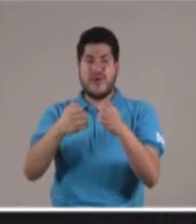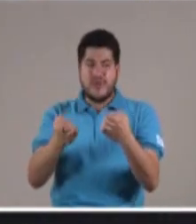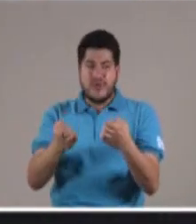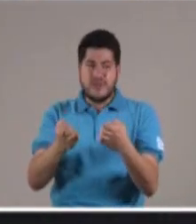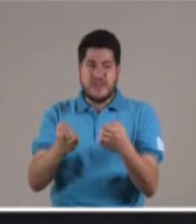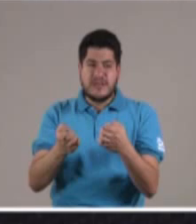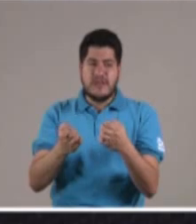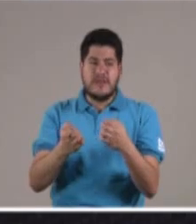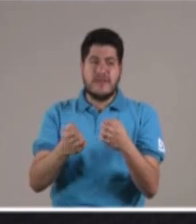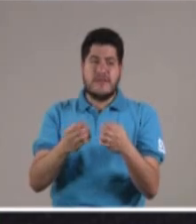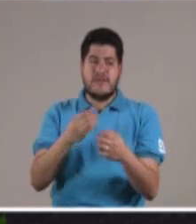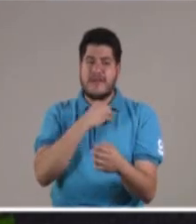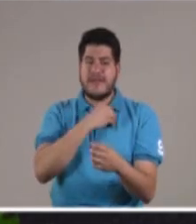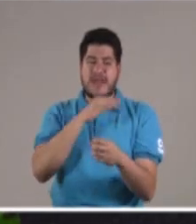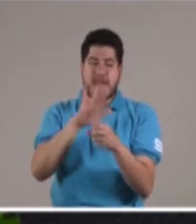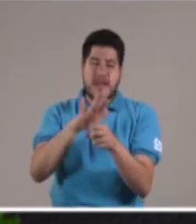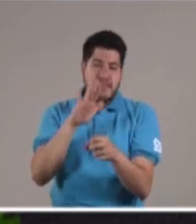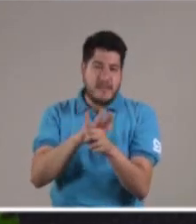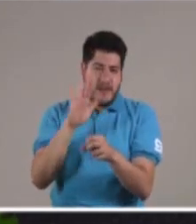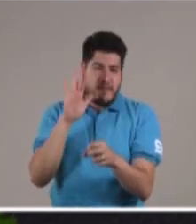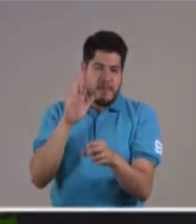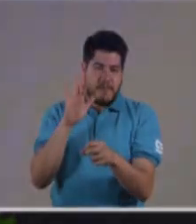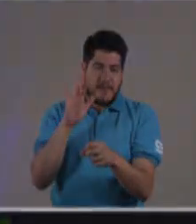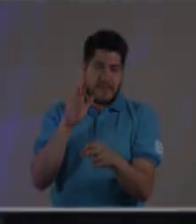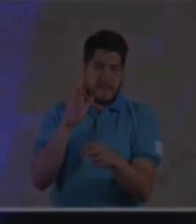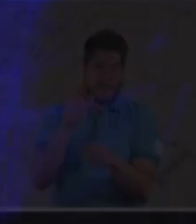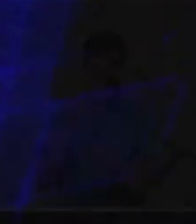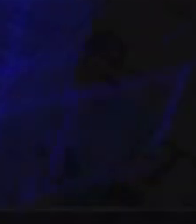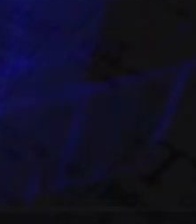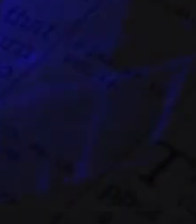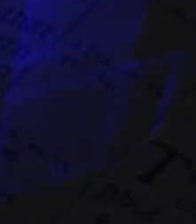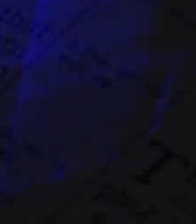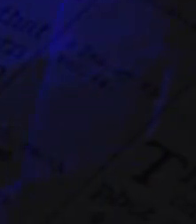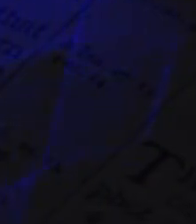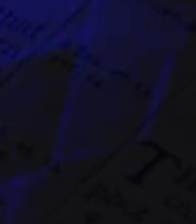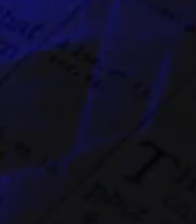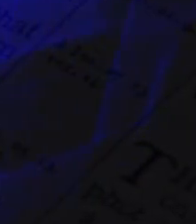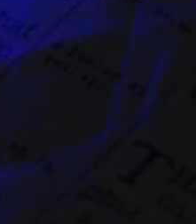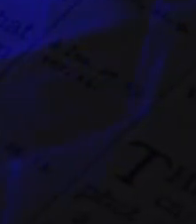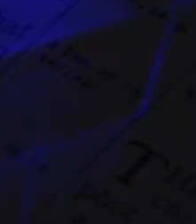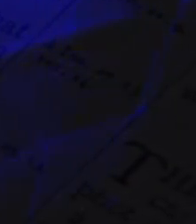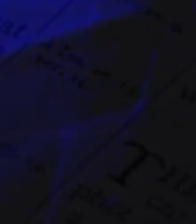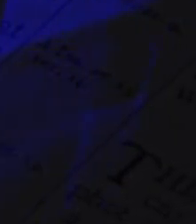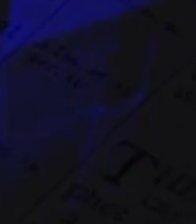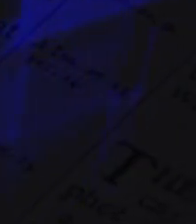poner lo que yo le llamo Los Pozos trampas